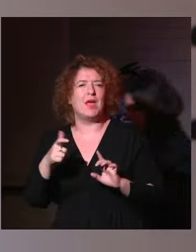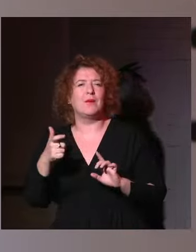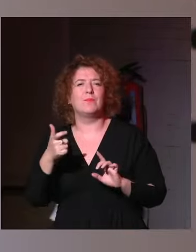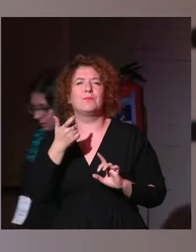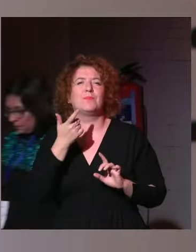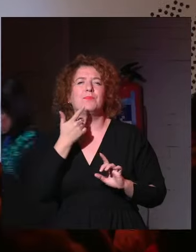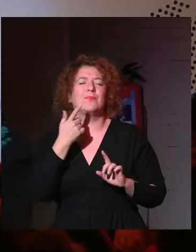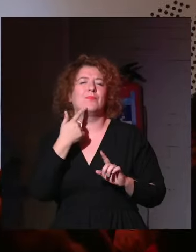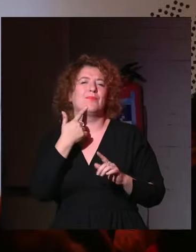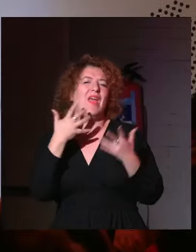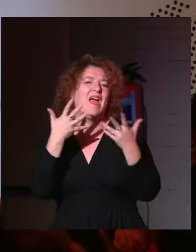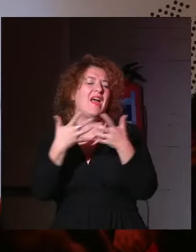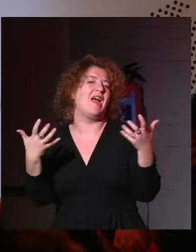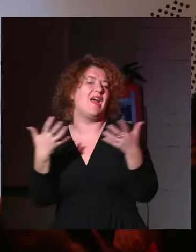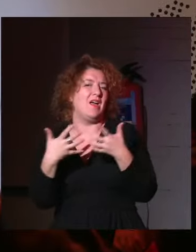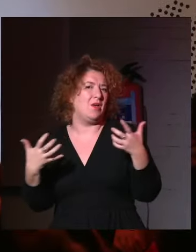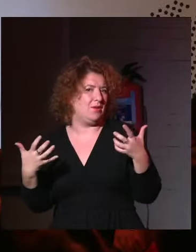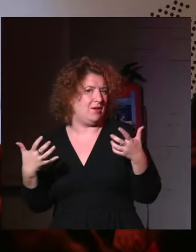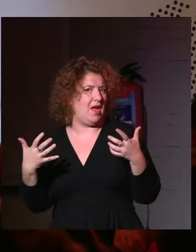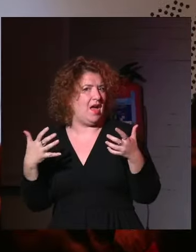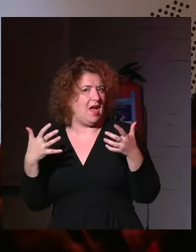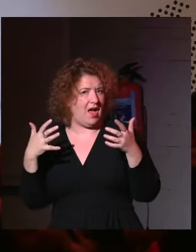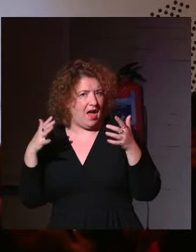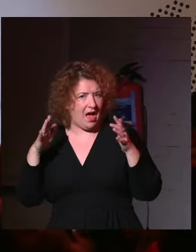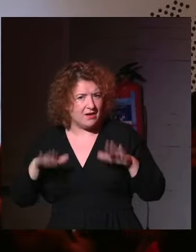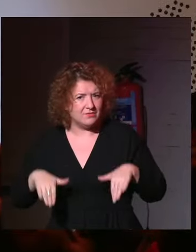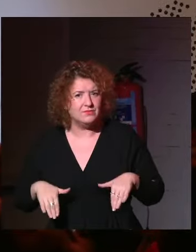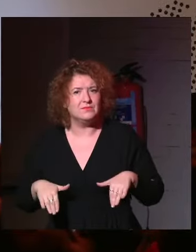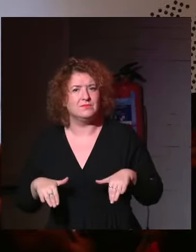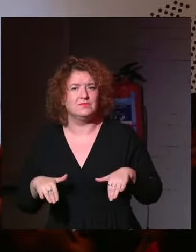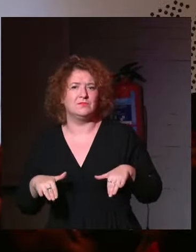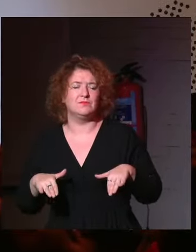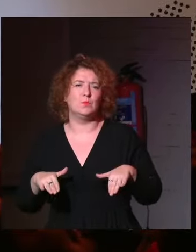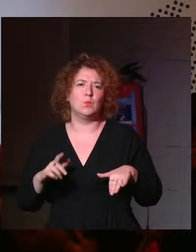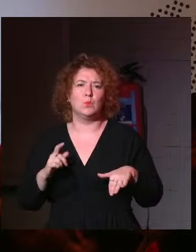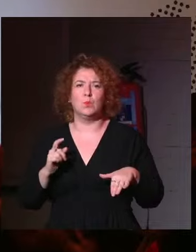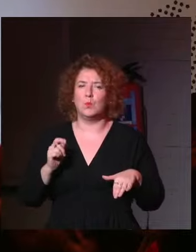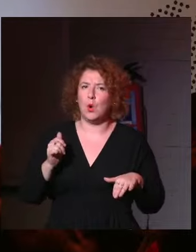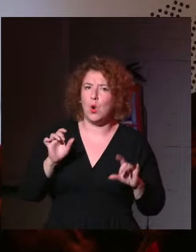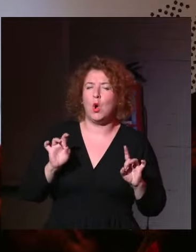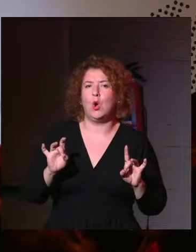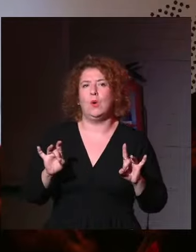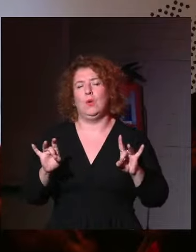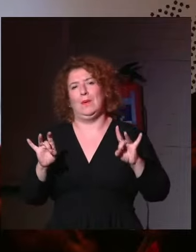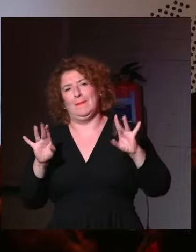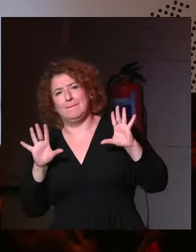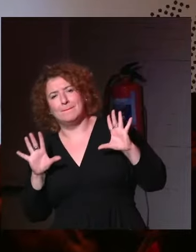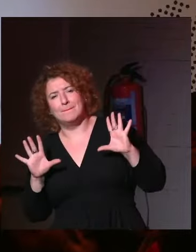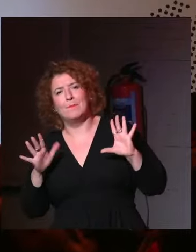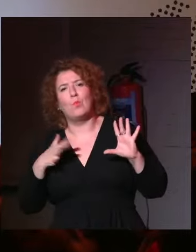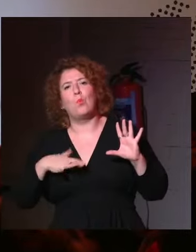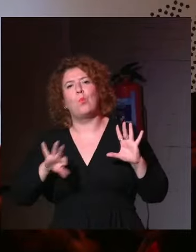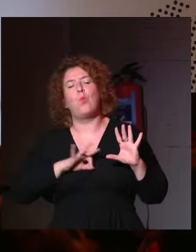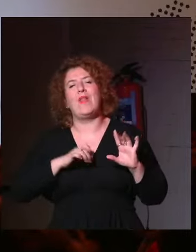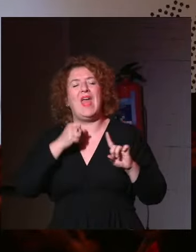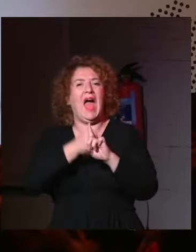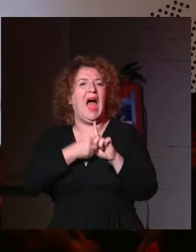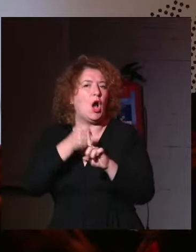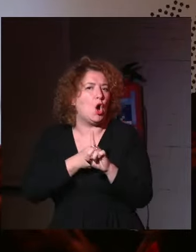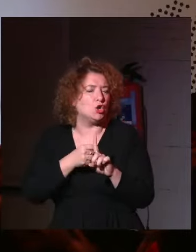Eh bueno llegan a traspasar ciertas líneas llegan a convertirse en acoso en